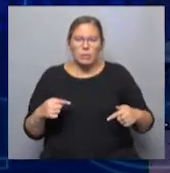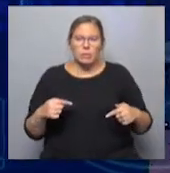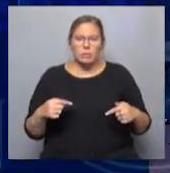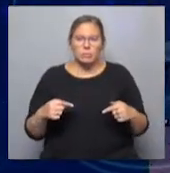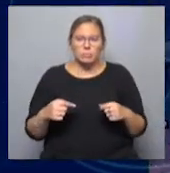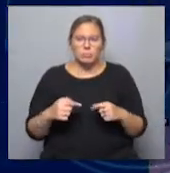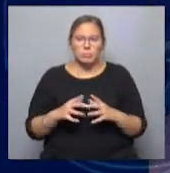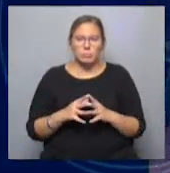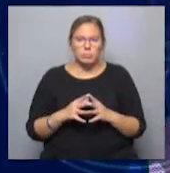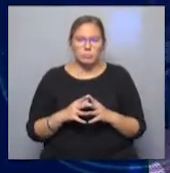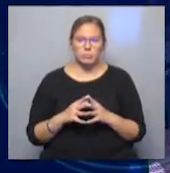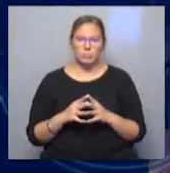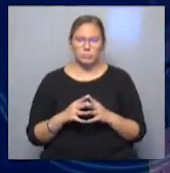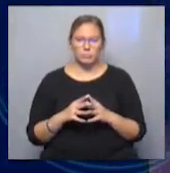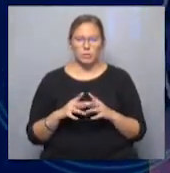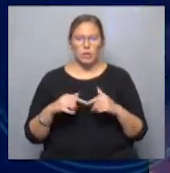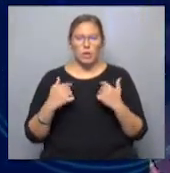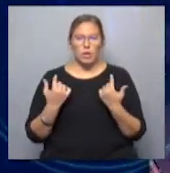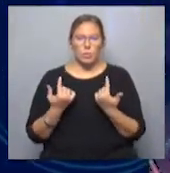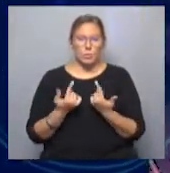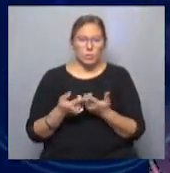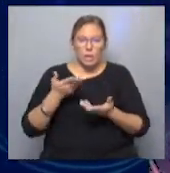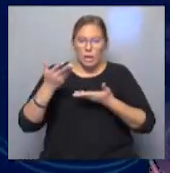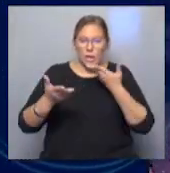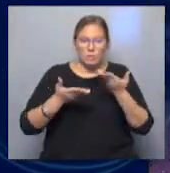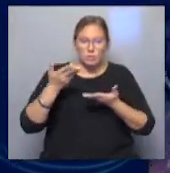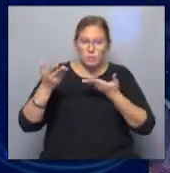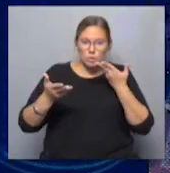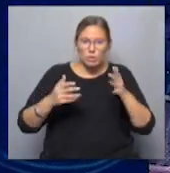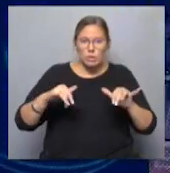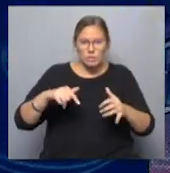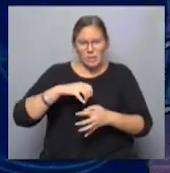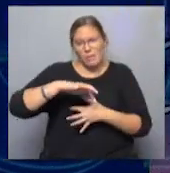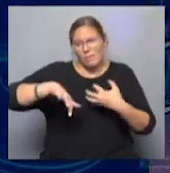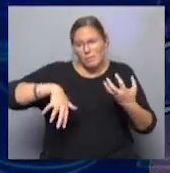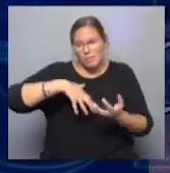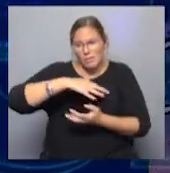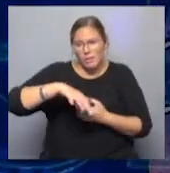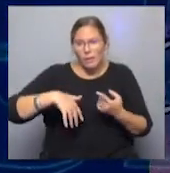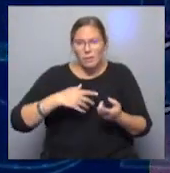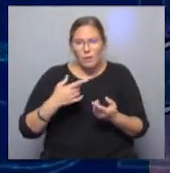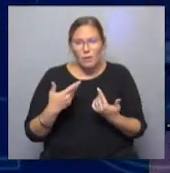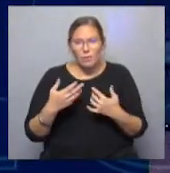Nosotros, en nuestro repertorio ya somos bastante entreverados, bastante eclécticos,